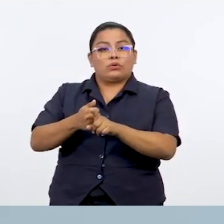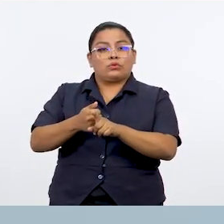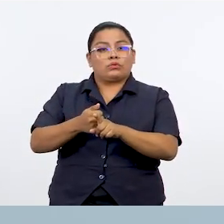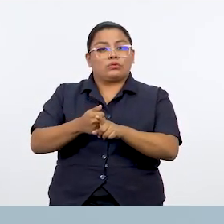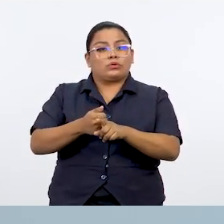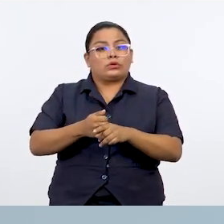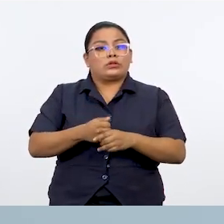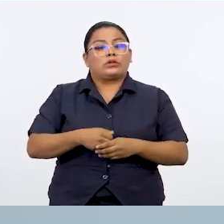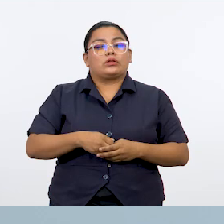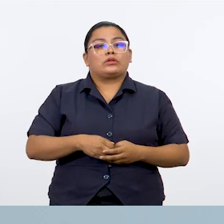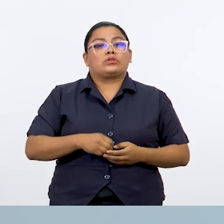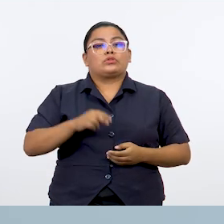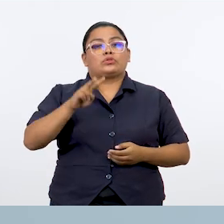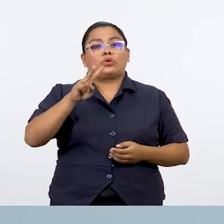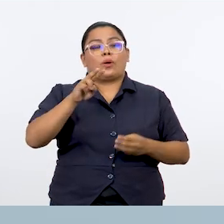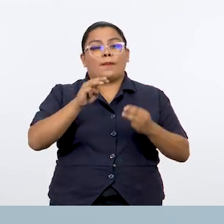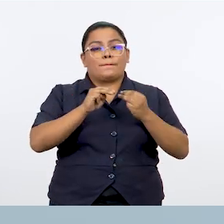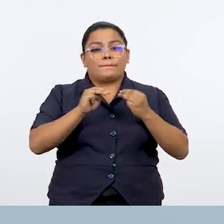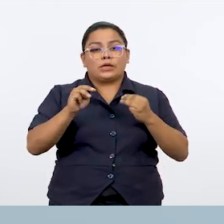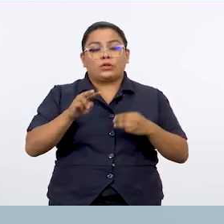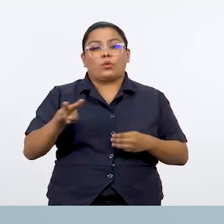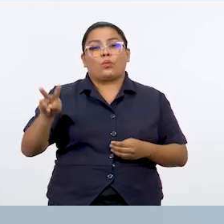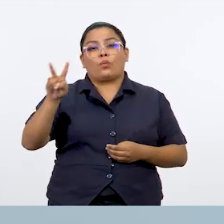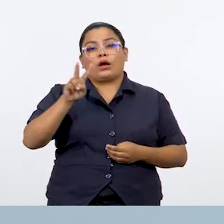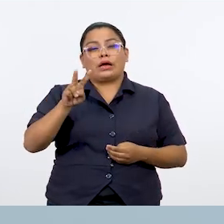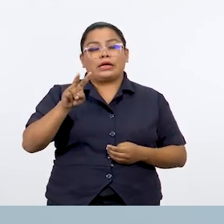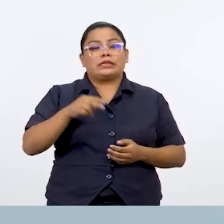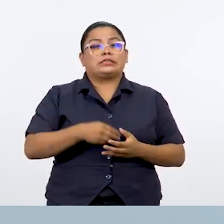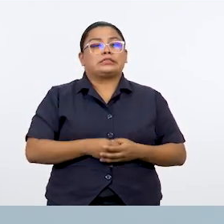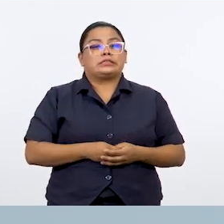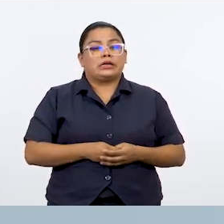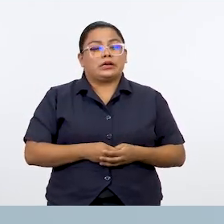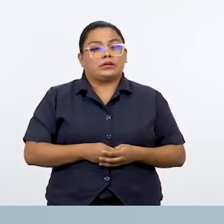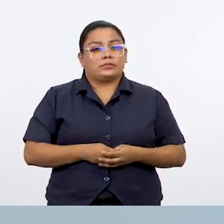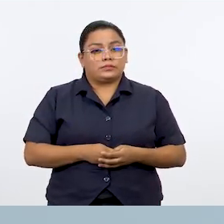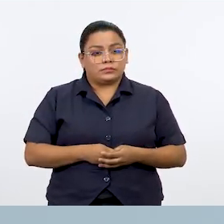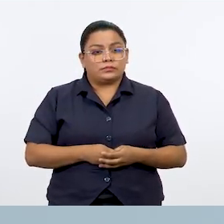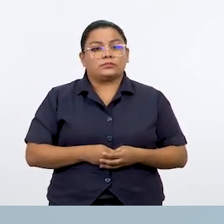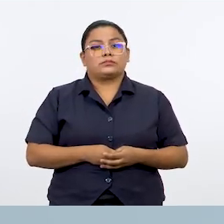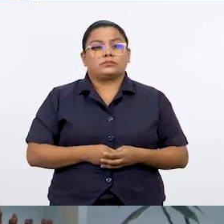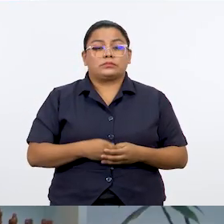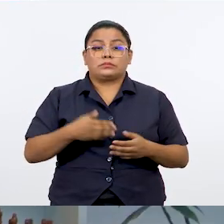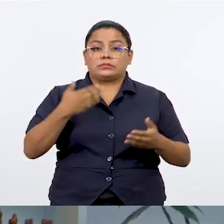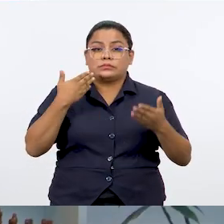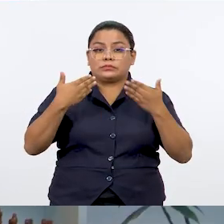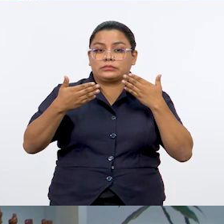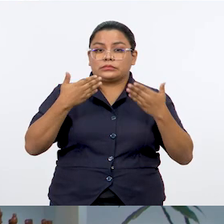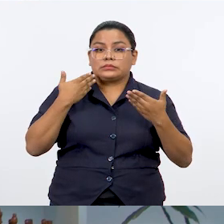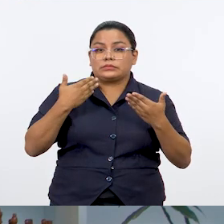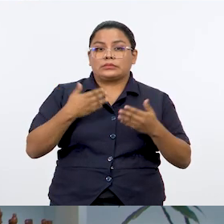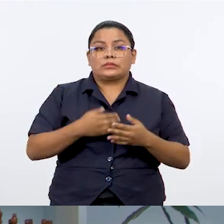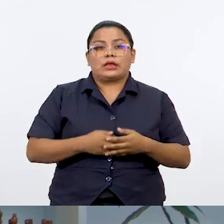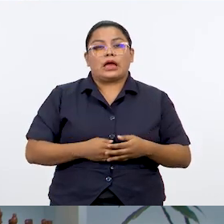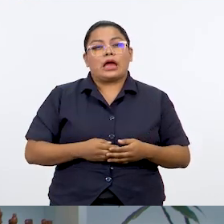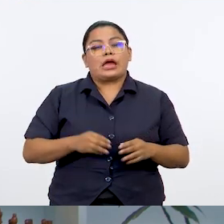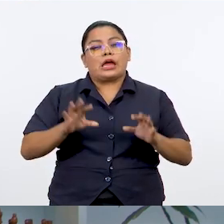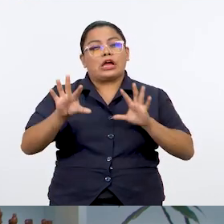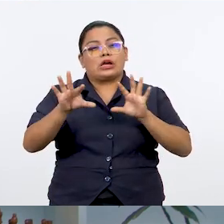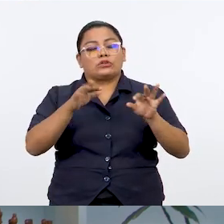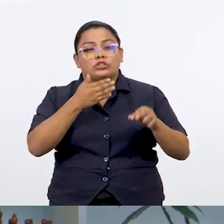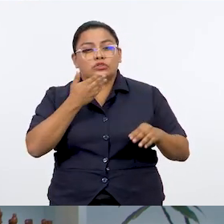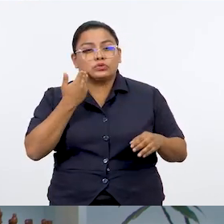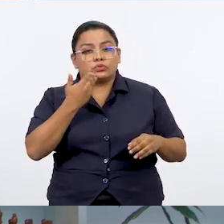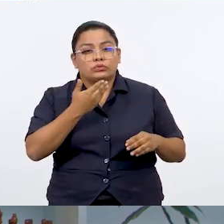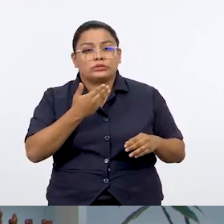alrededor de él de 2 metros cuadrados. Esa sería una de las interpretaciones. Hay ocasiones donde